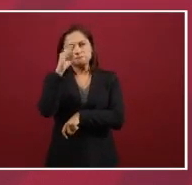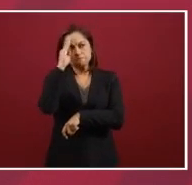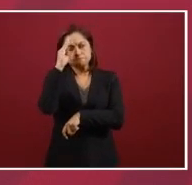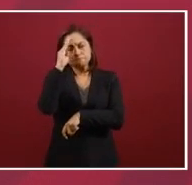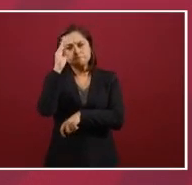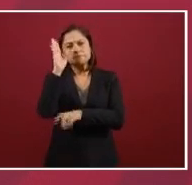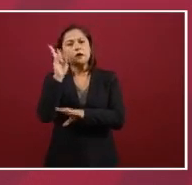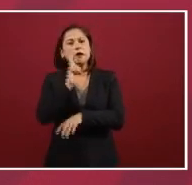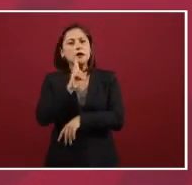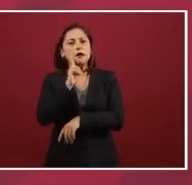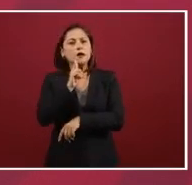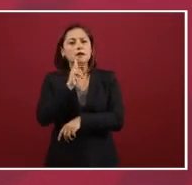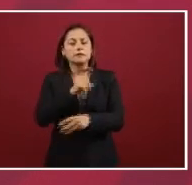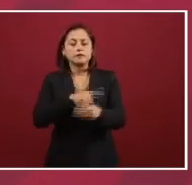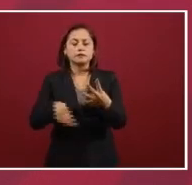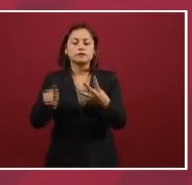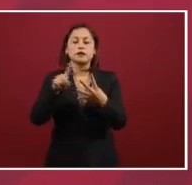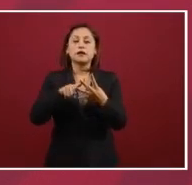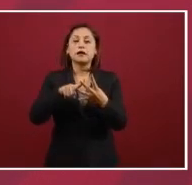Lo de ampliar la edad,